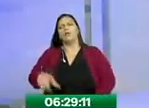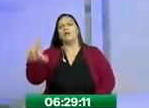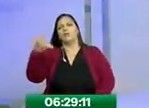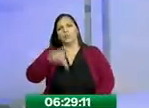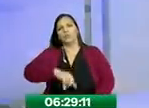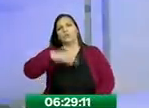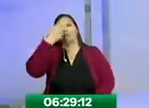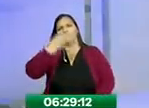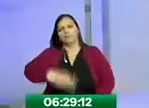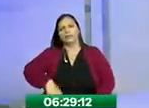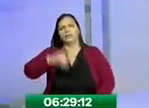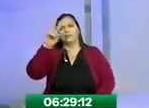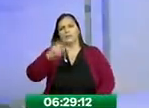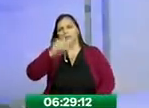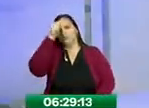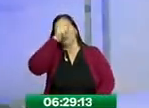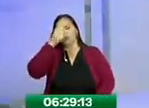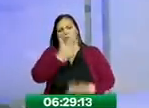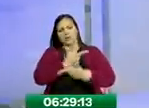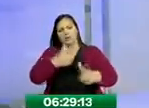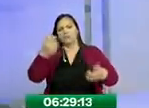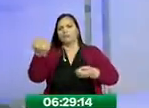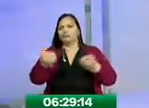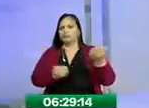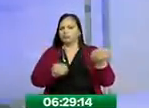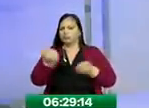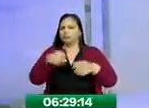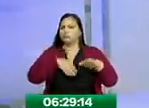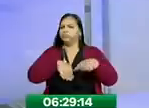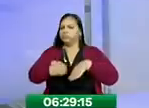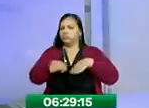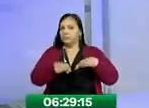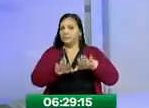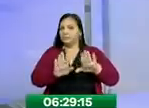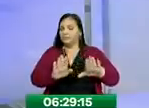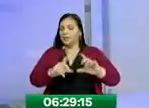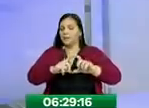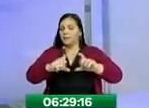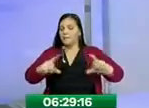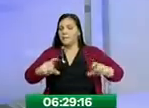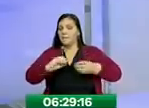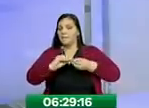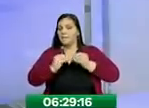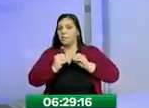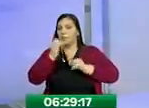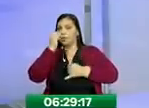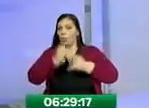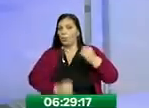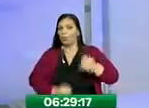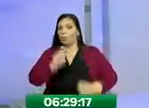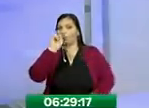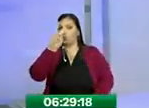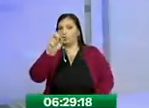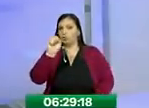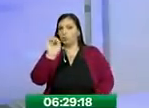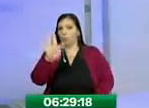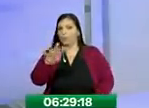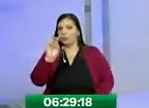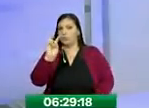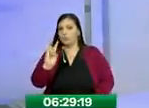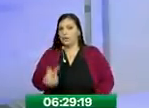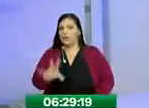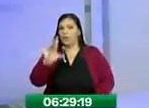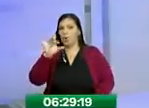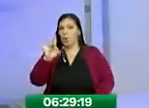martes, jueves y el día sábado. Y eso será solamente para ir a comprar artículos de primera